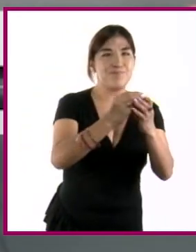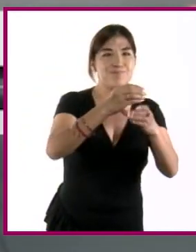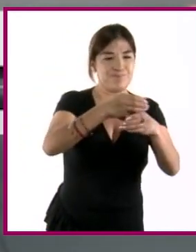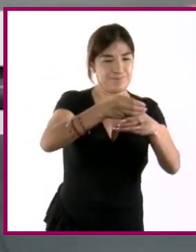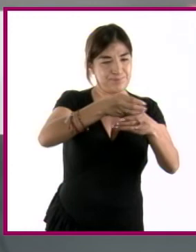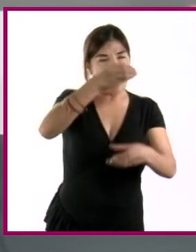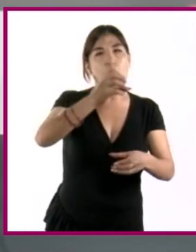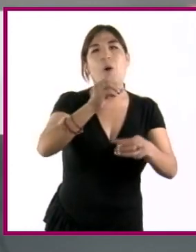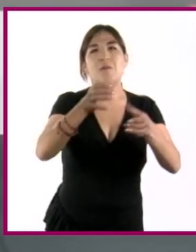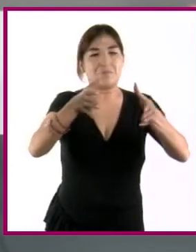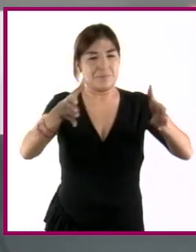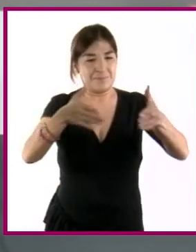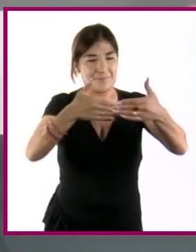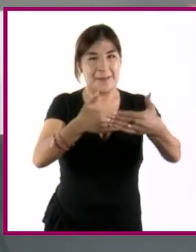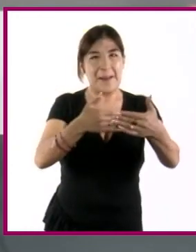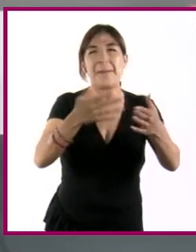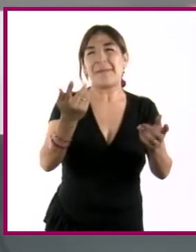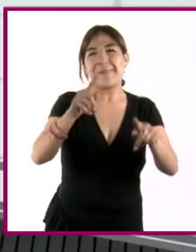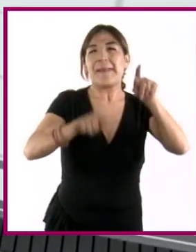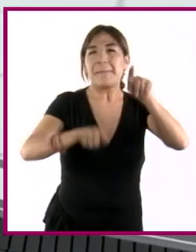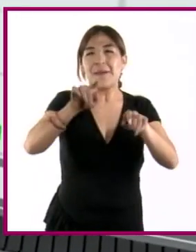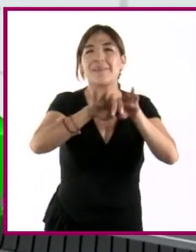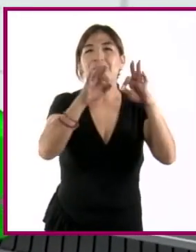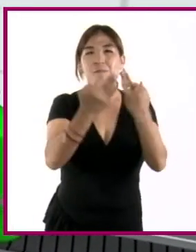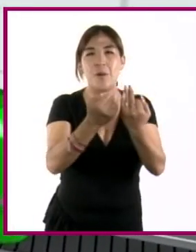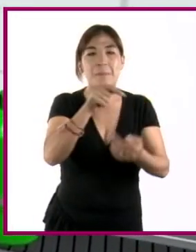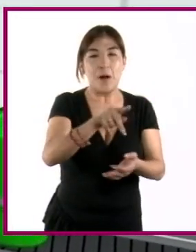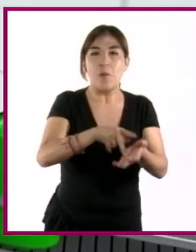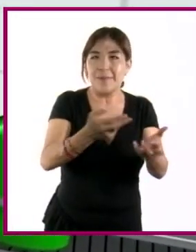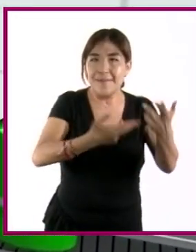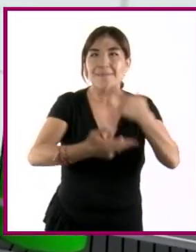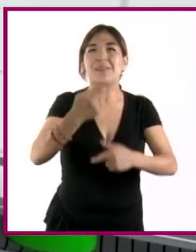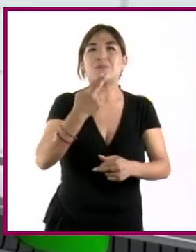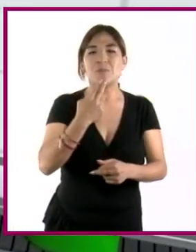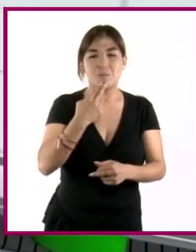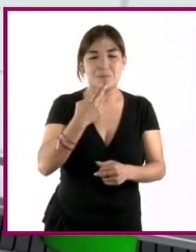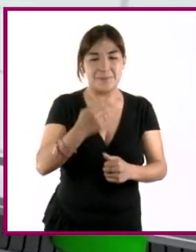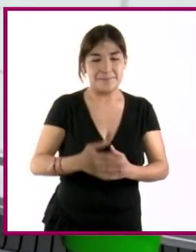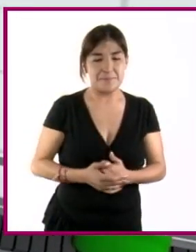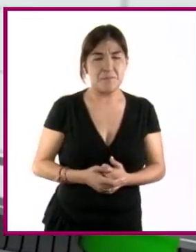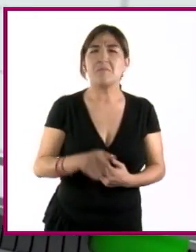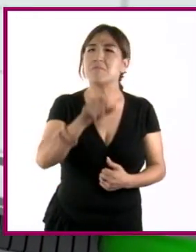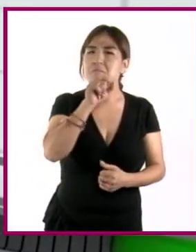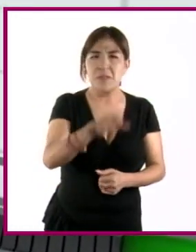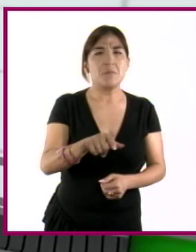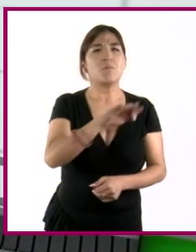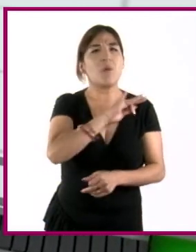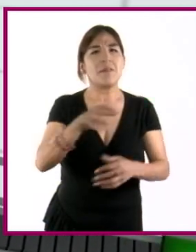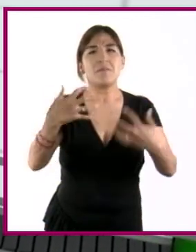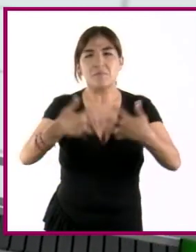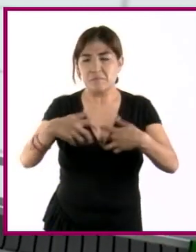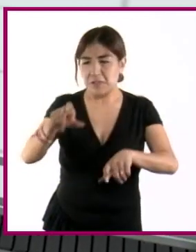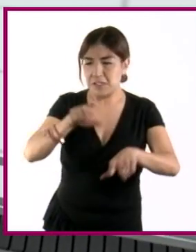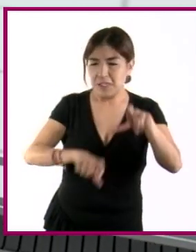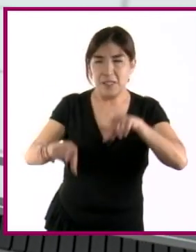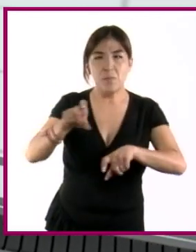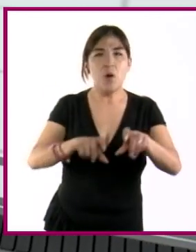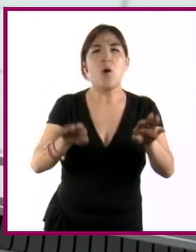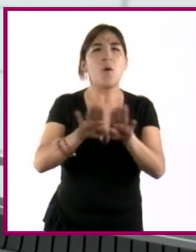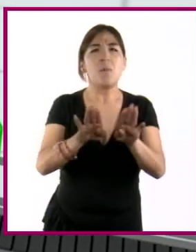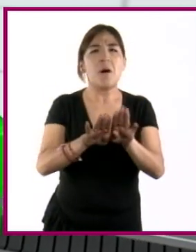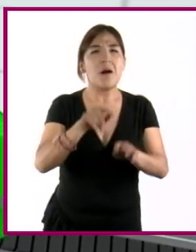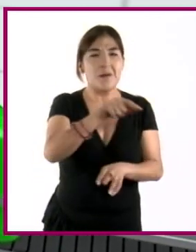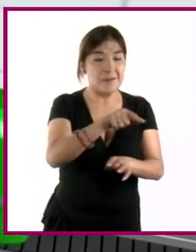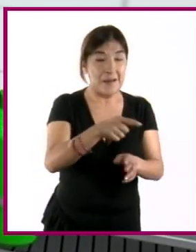deseada. El tratamiento de los residuos plásticos también puede realizarse de forma química. Este proceso consiste en degradar